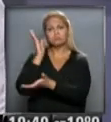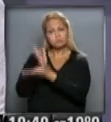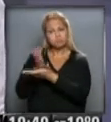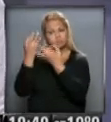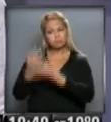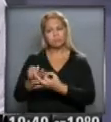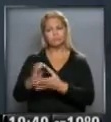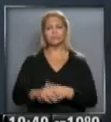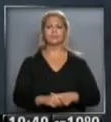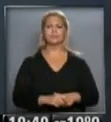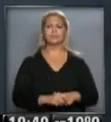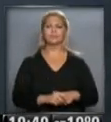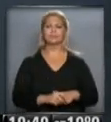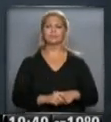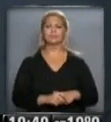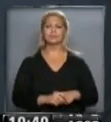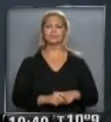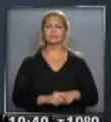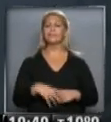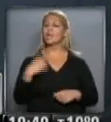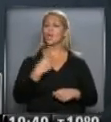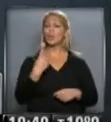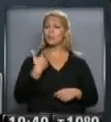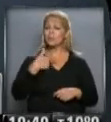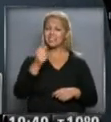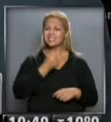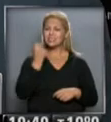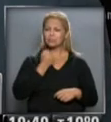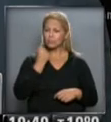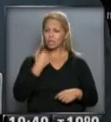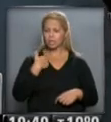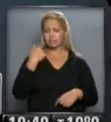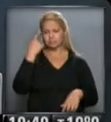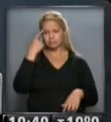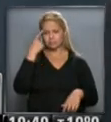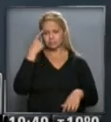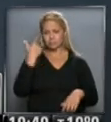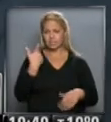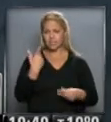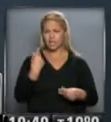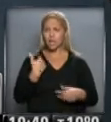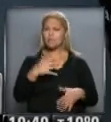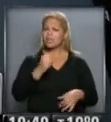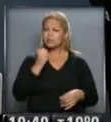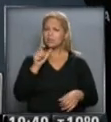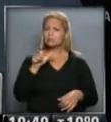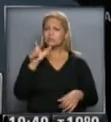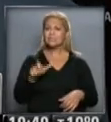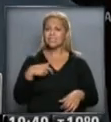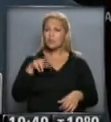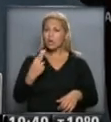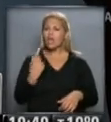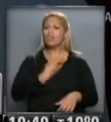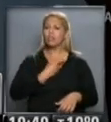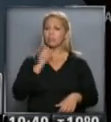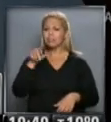lesa humanidad. Bueno, lo primero y más importante que se haya producido estando